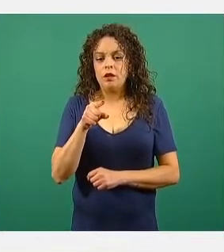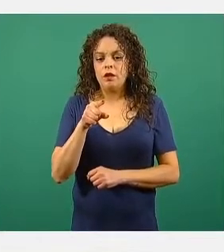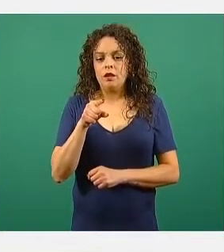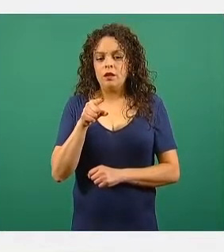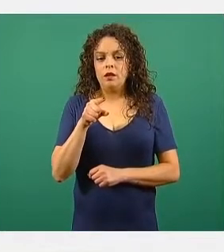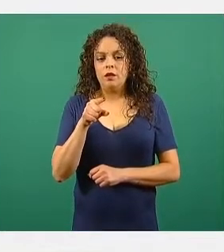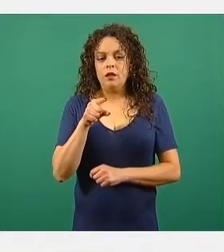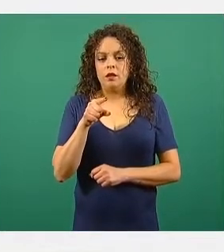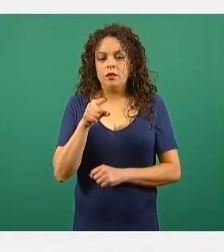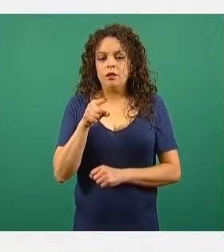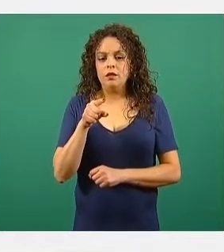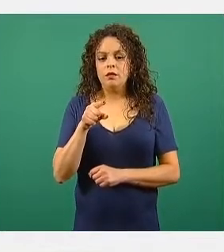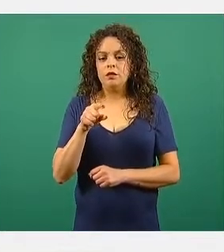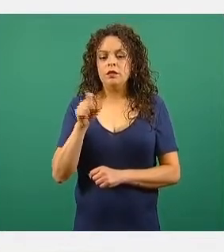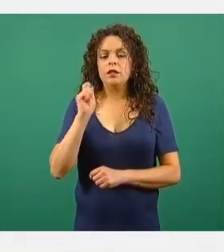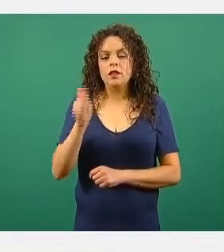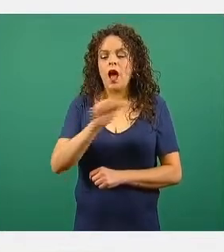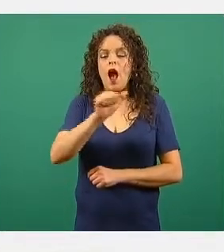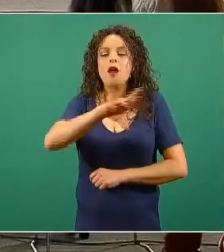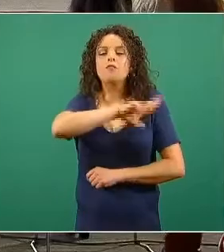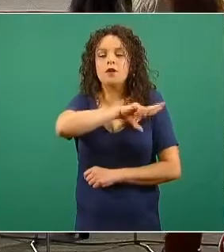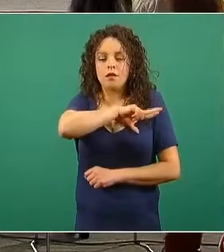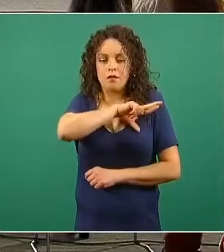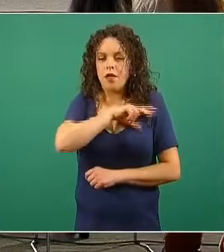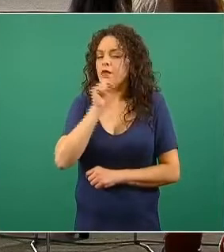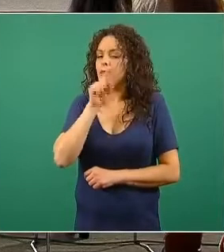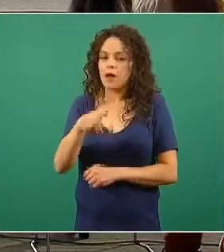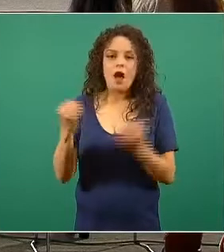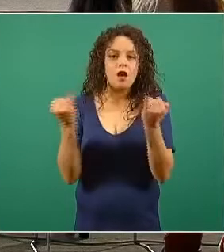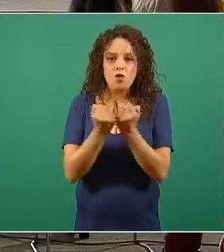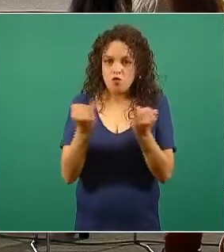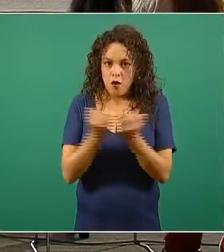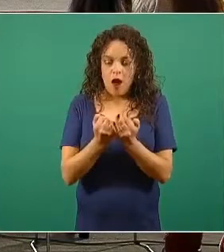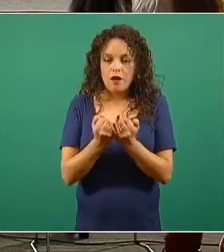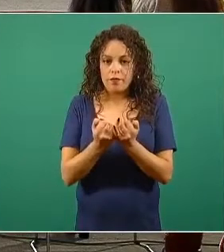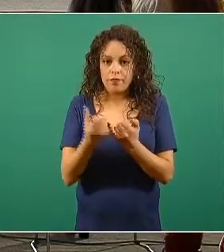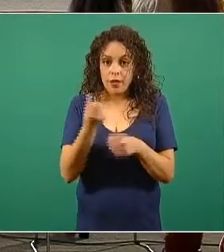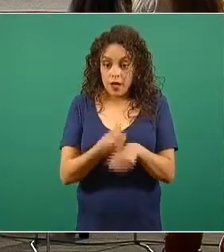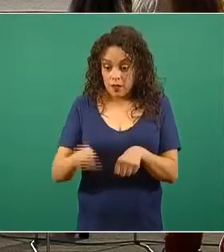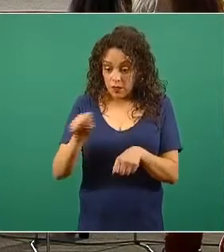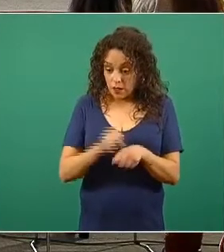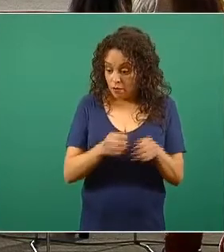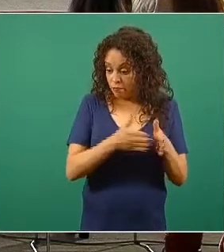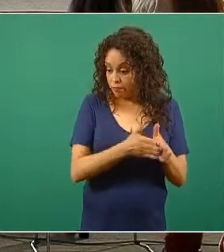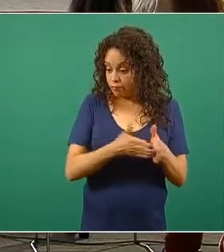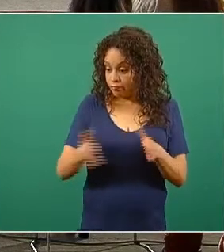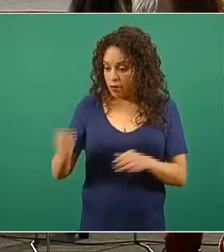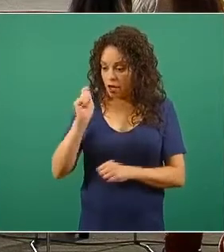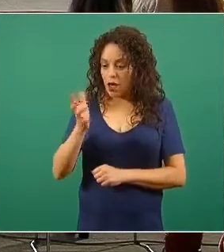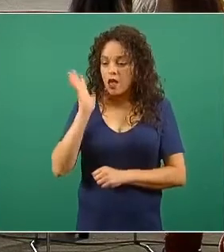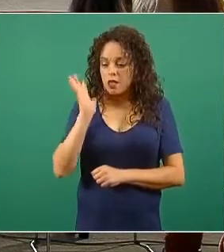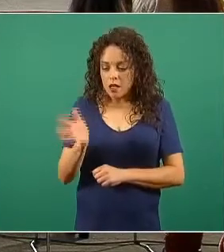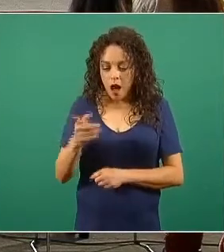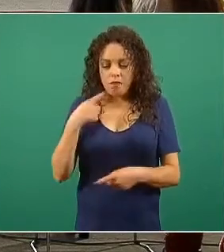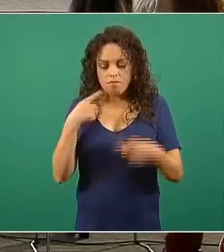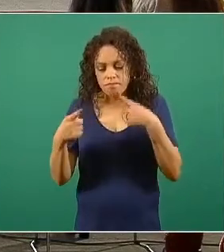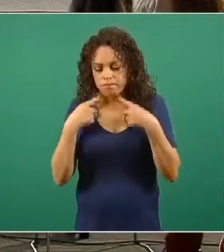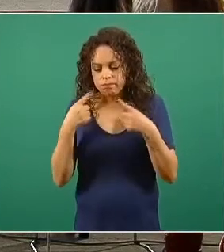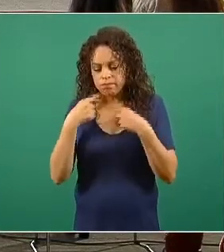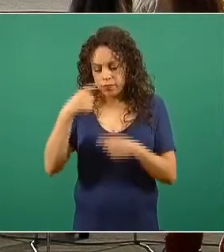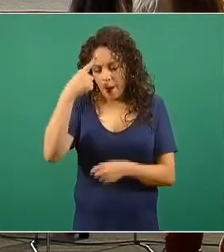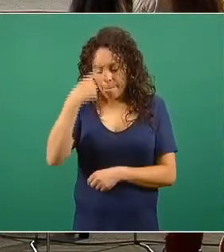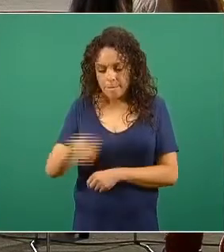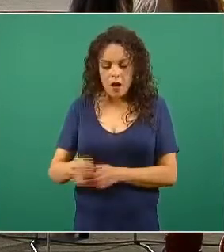de todo el sistema privado. Se ha estado trabajando durante toda la semana desde que se tomó la decisión de llevar a cabo esta